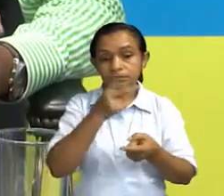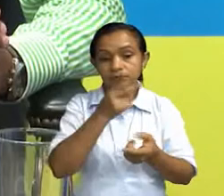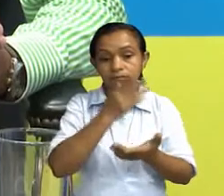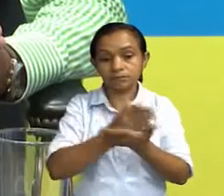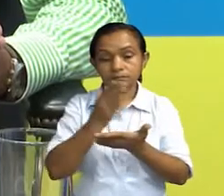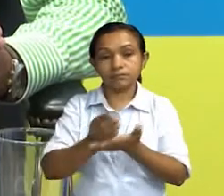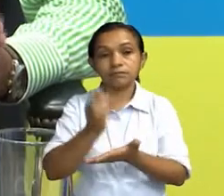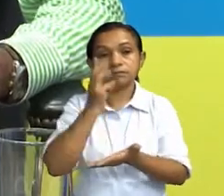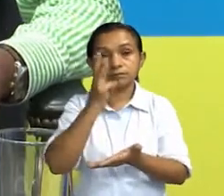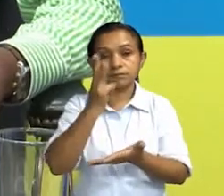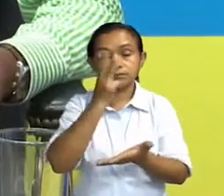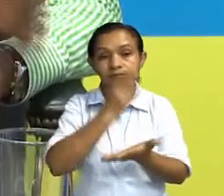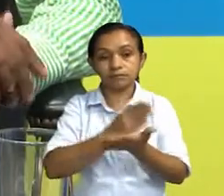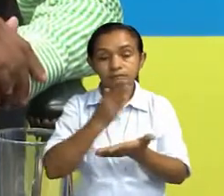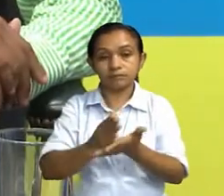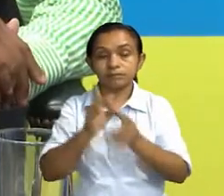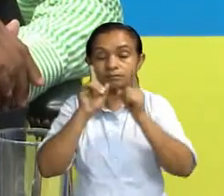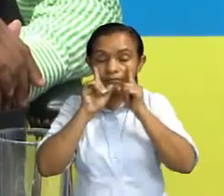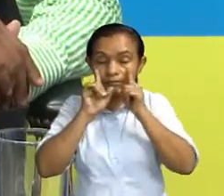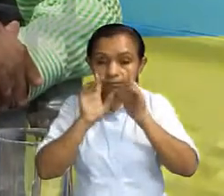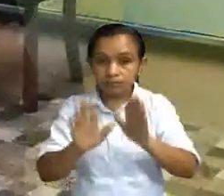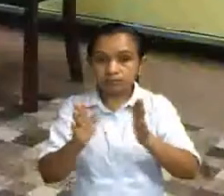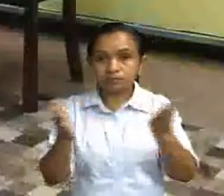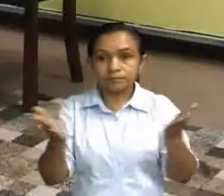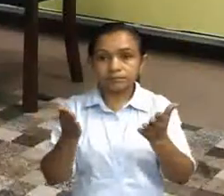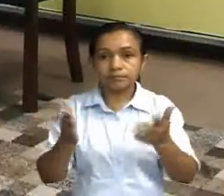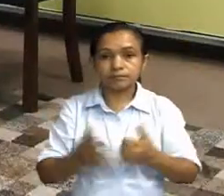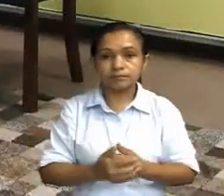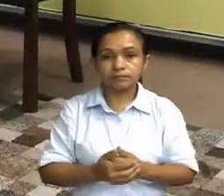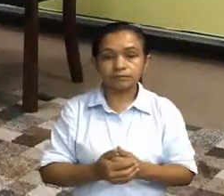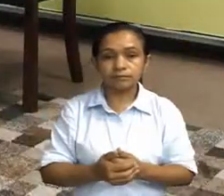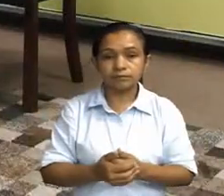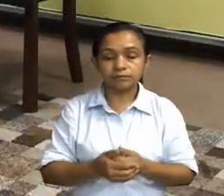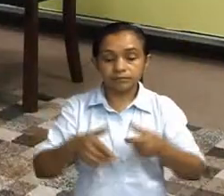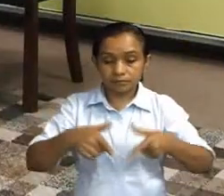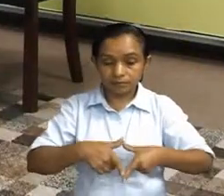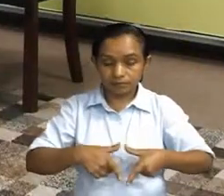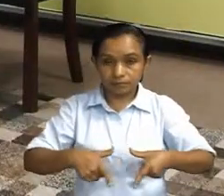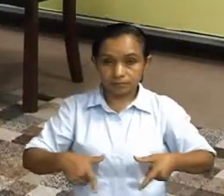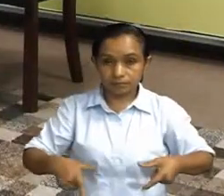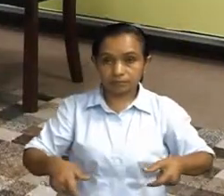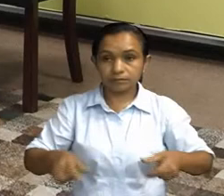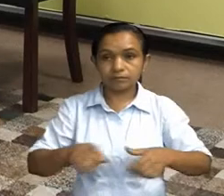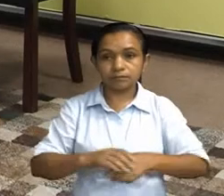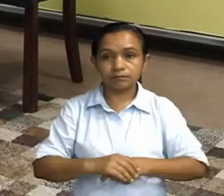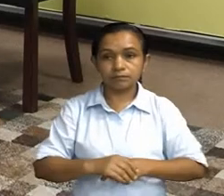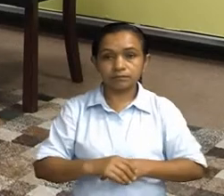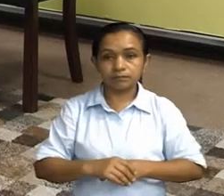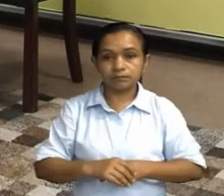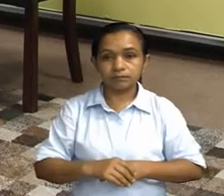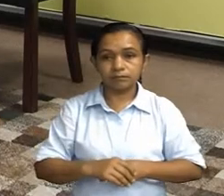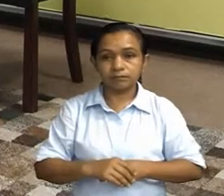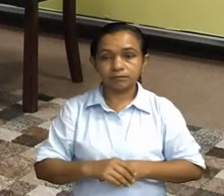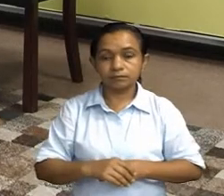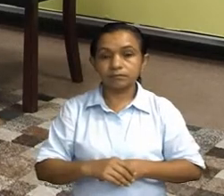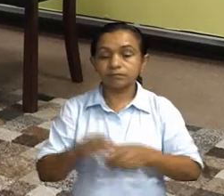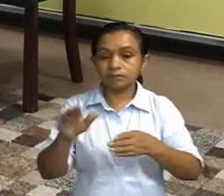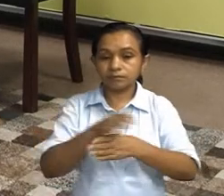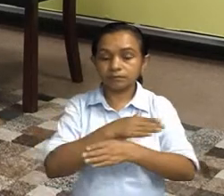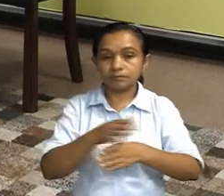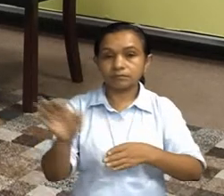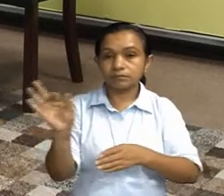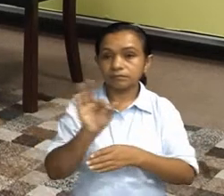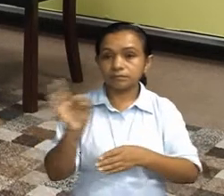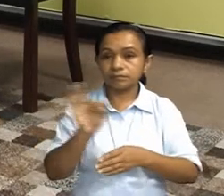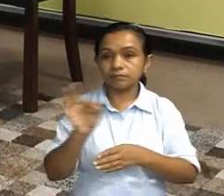veces al día. Sí. Para prevenir la vulvovaginitis. Así es. ¿Hablamos de ropa interior? Ropa interior. Hay diferentes